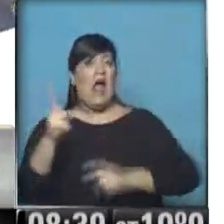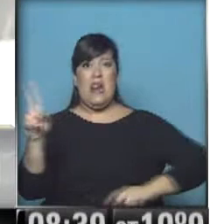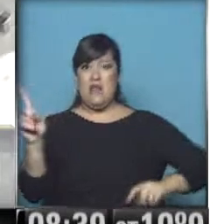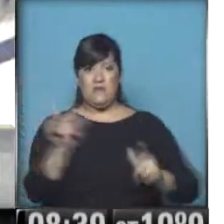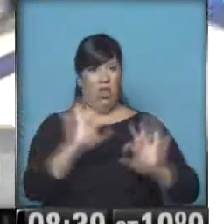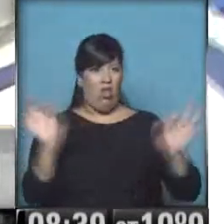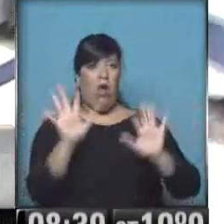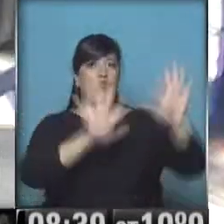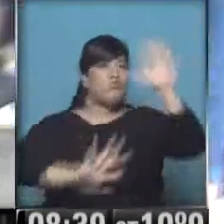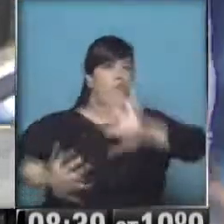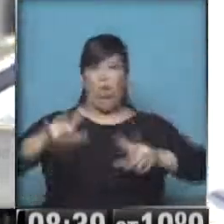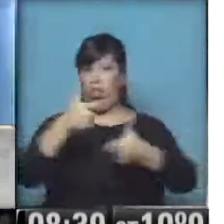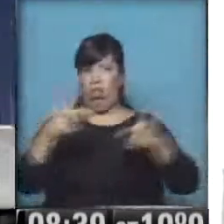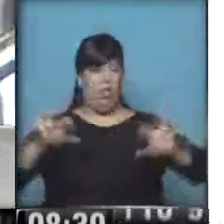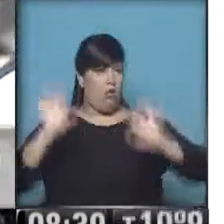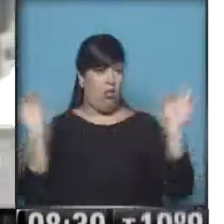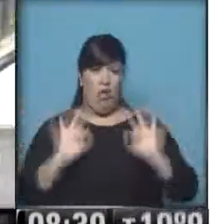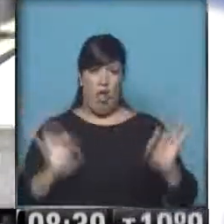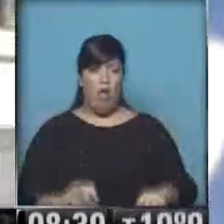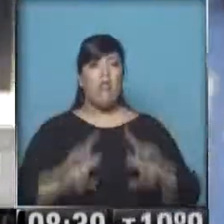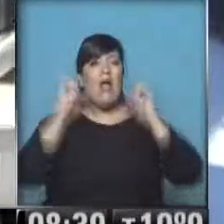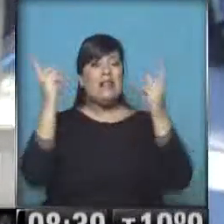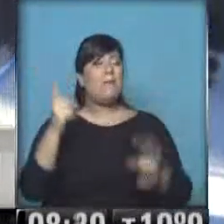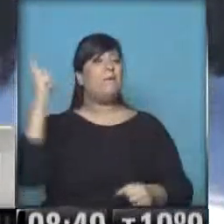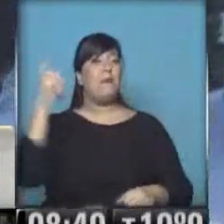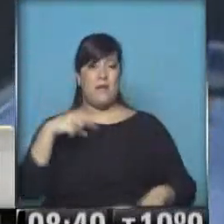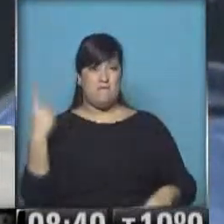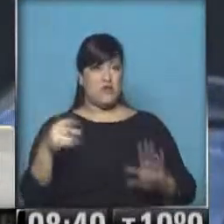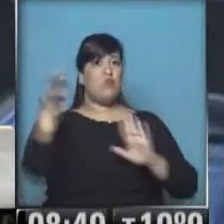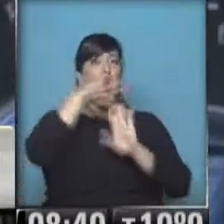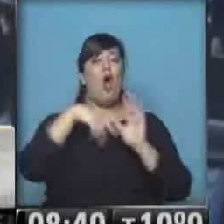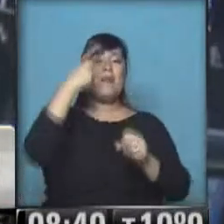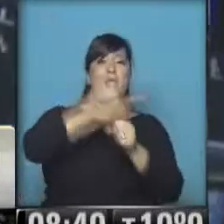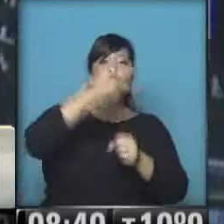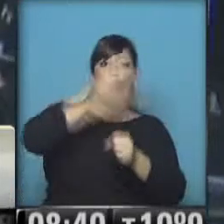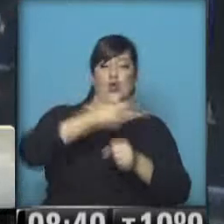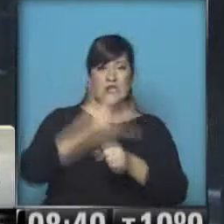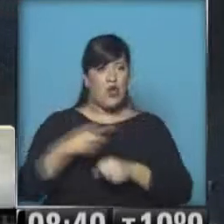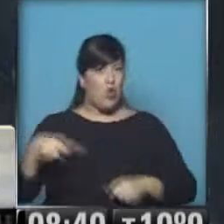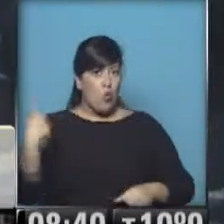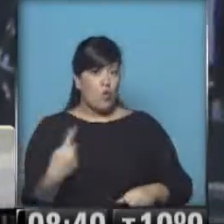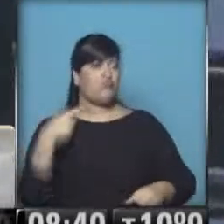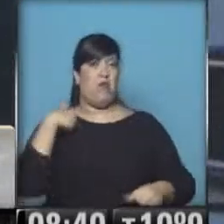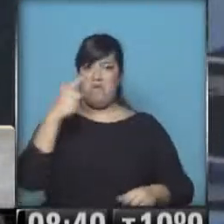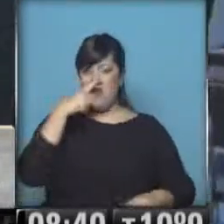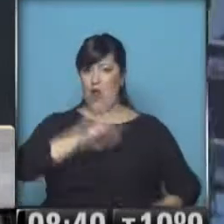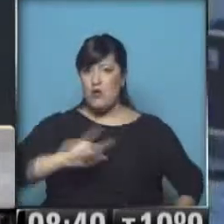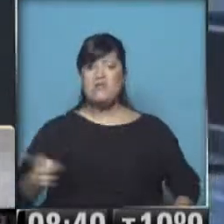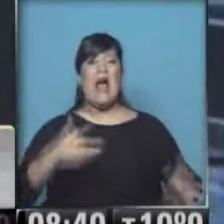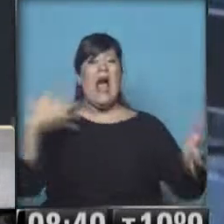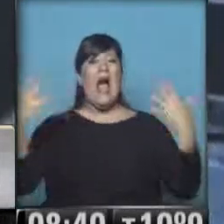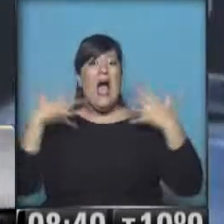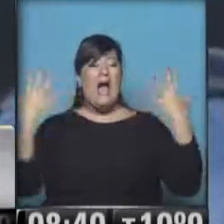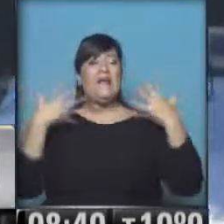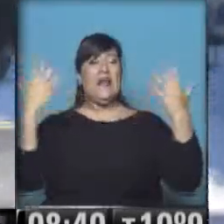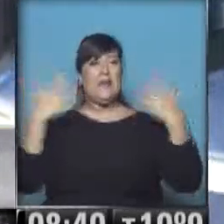las refacciones que tendrían que hacerse, el orden de prioridades que nosotros pusimos no está, los aire acondicionado empezaron a fallar y es como